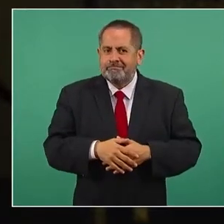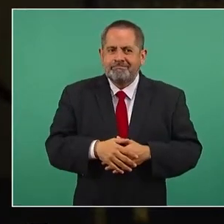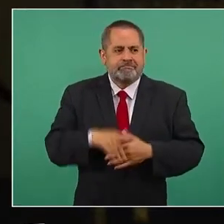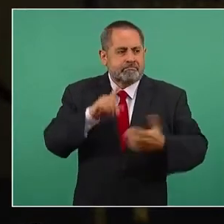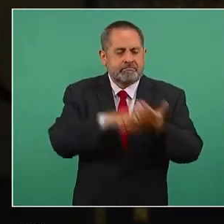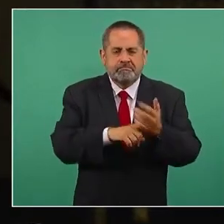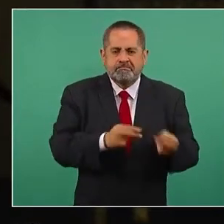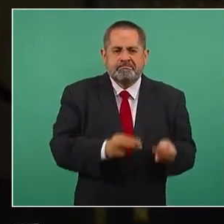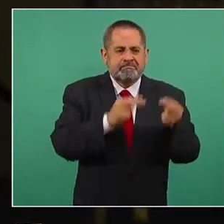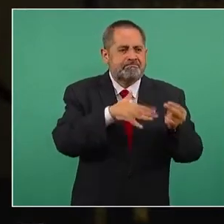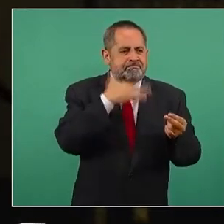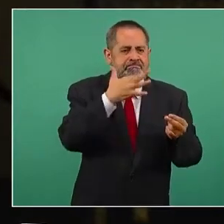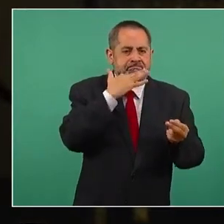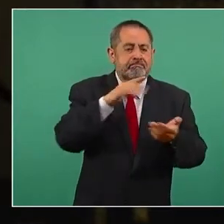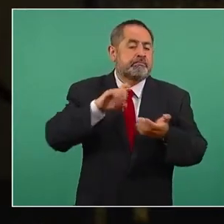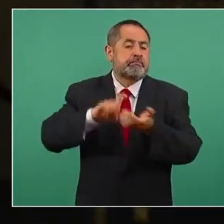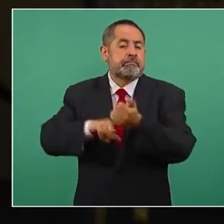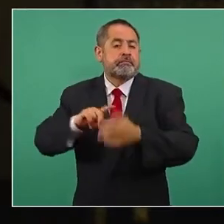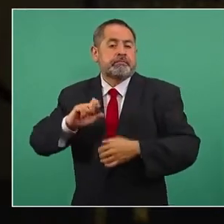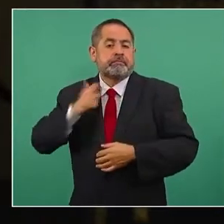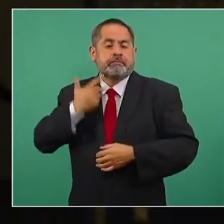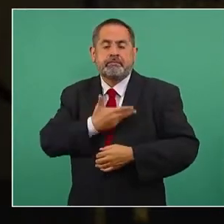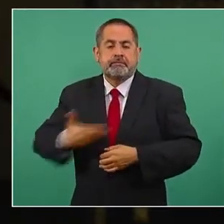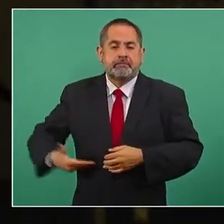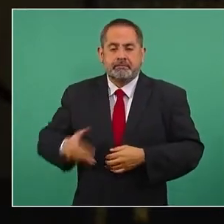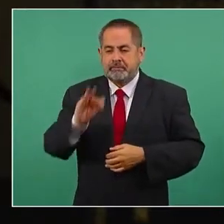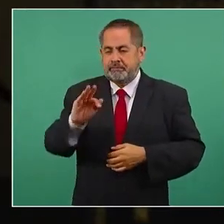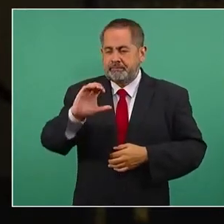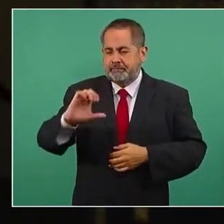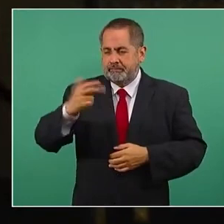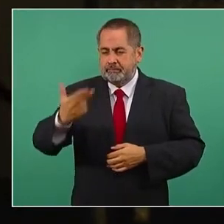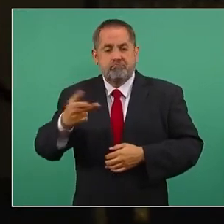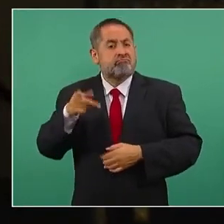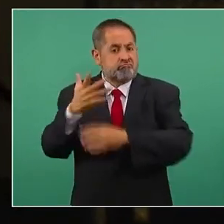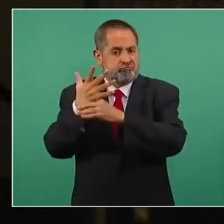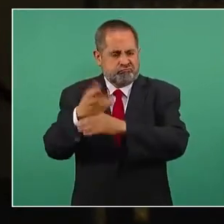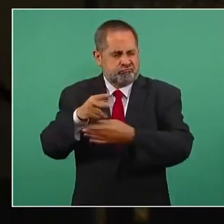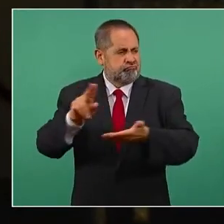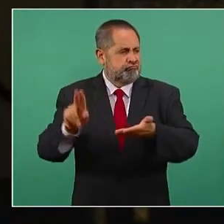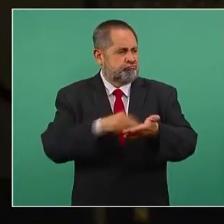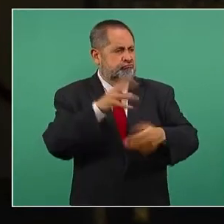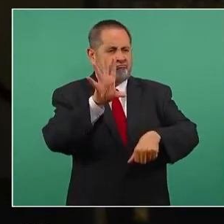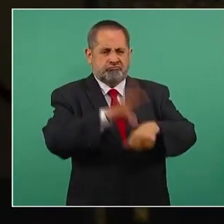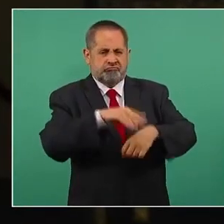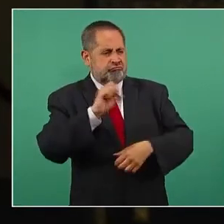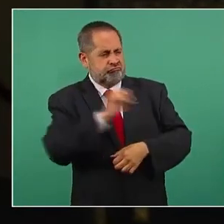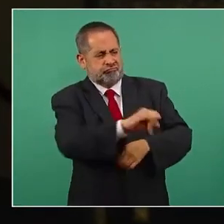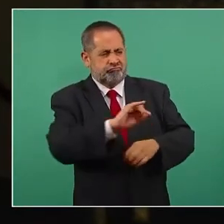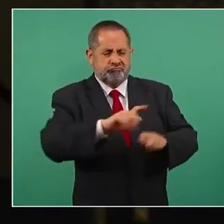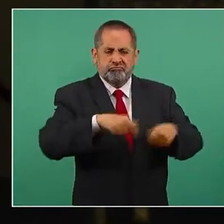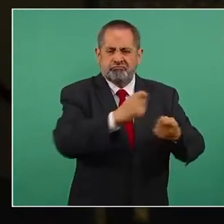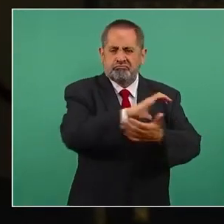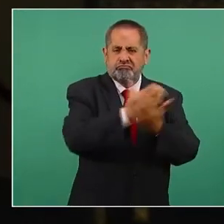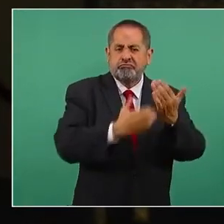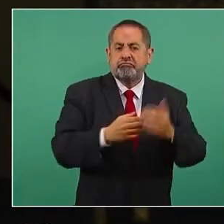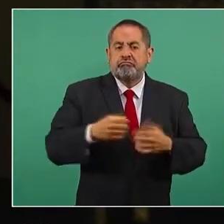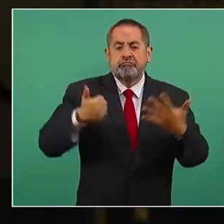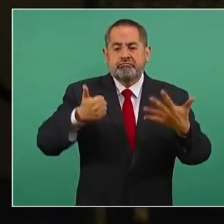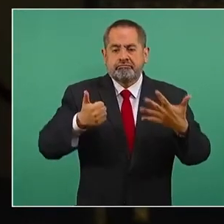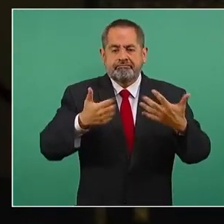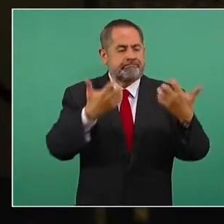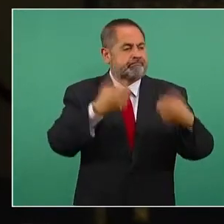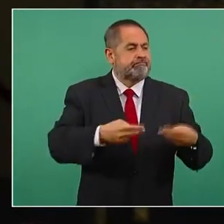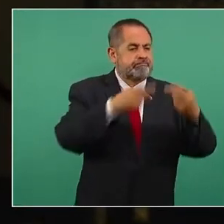estos negocios, que el presidente Felipe Calderón directamente aprobó que se dieran estos contratos a 6 empresas que